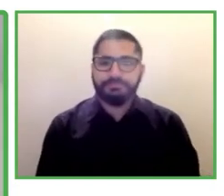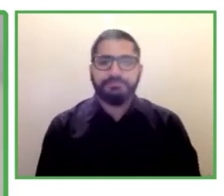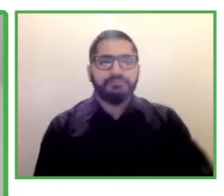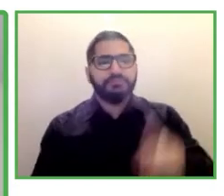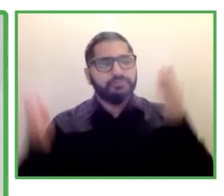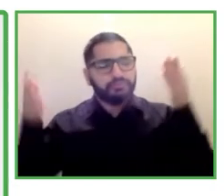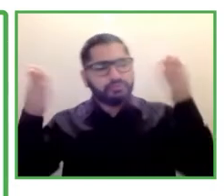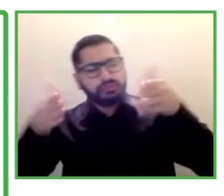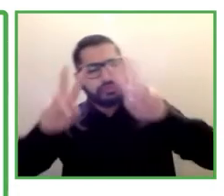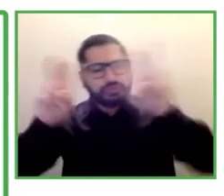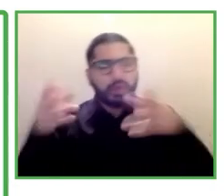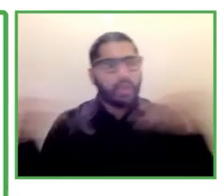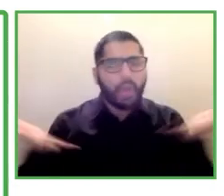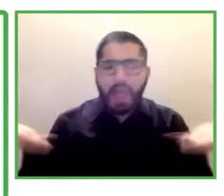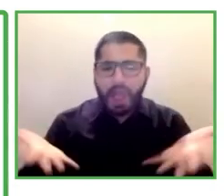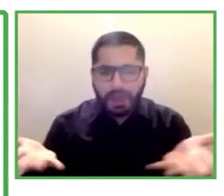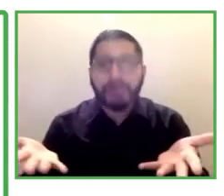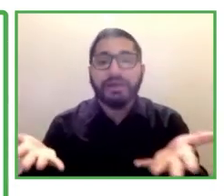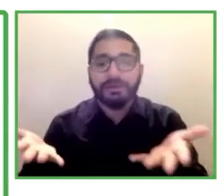abierto,